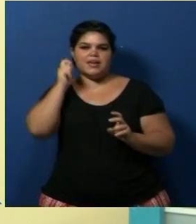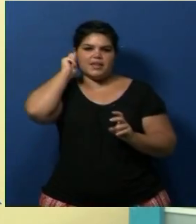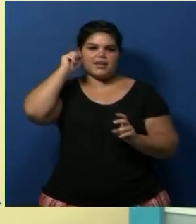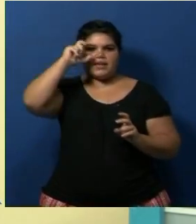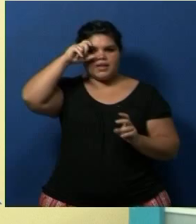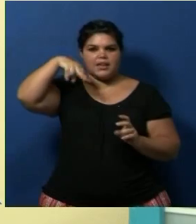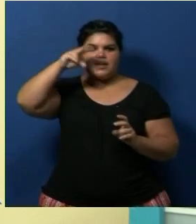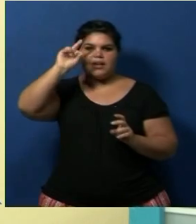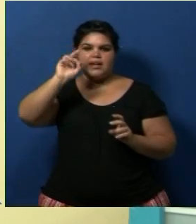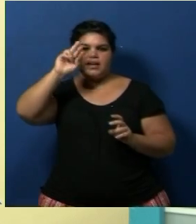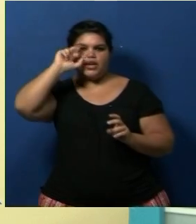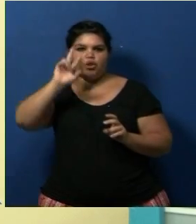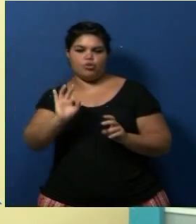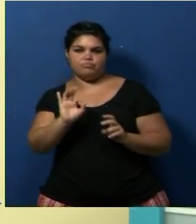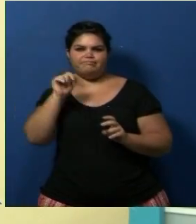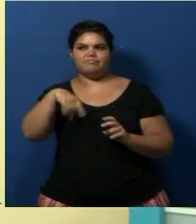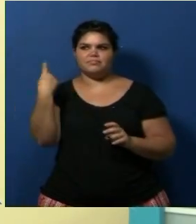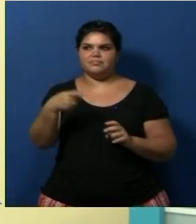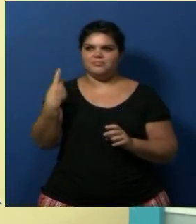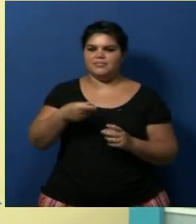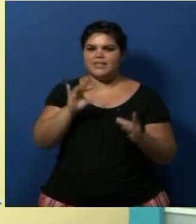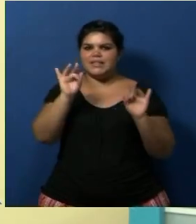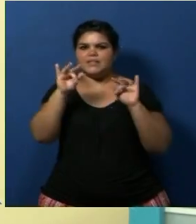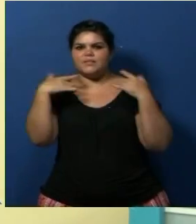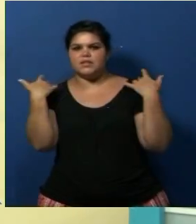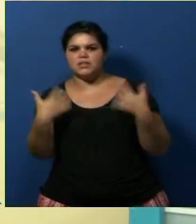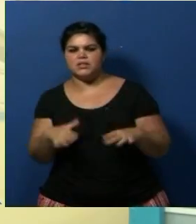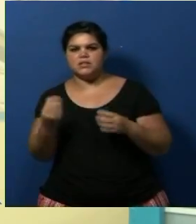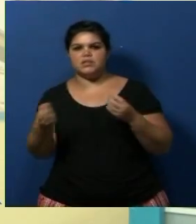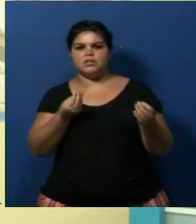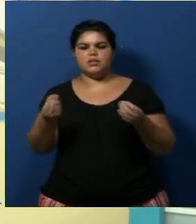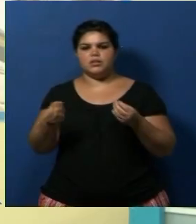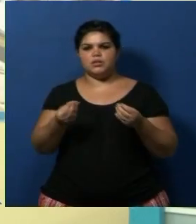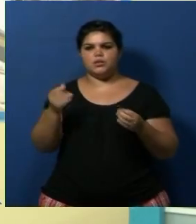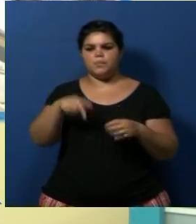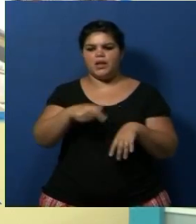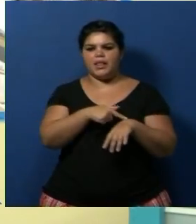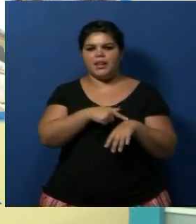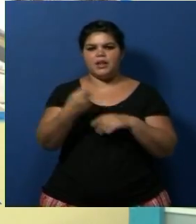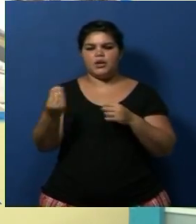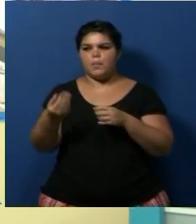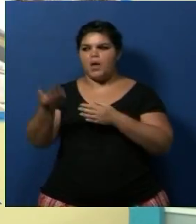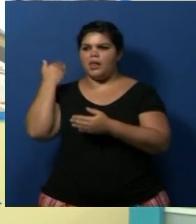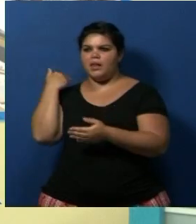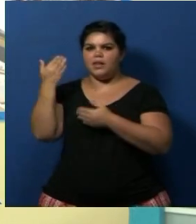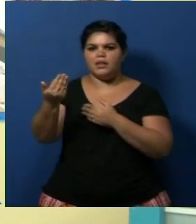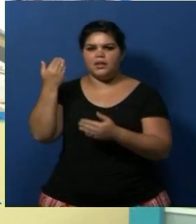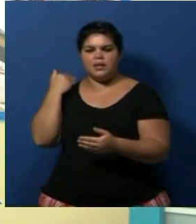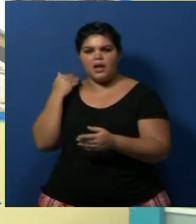historia reciente es un poco complicado porque se supone que se tiene que tomar una distancia en el tiempo. Claro. Lo que están analizando algunas